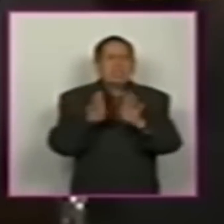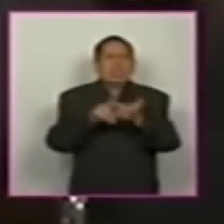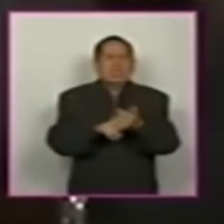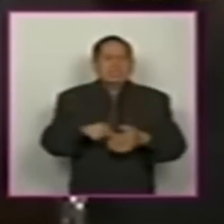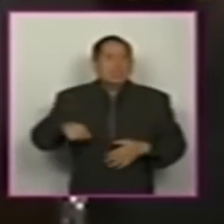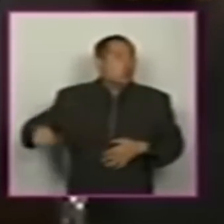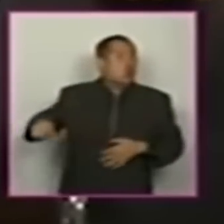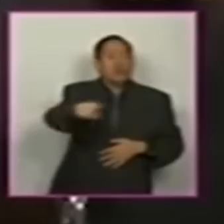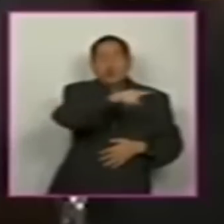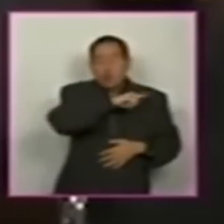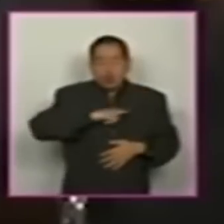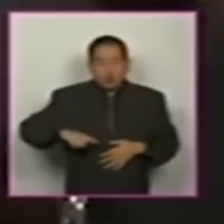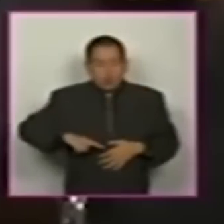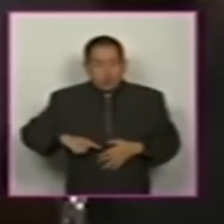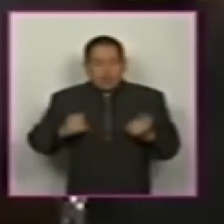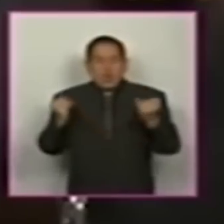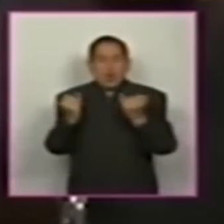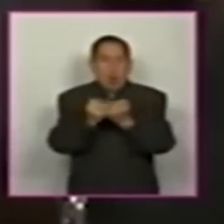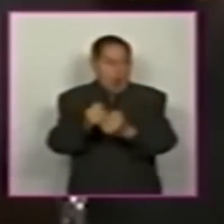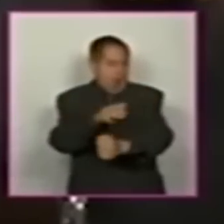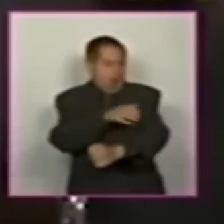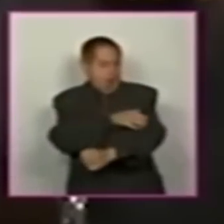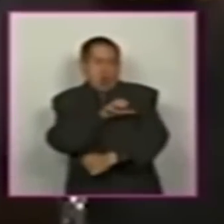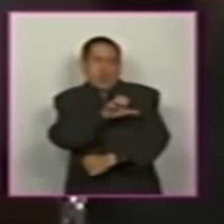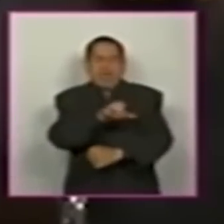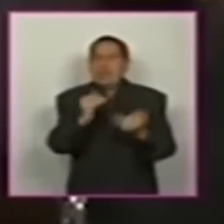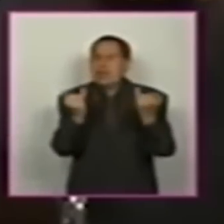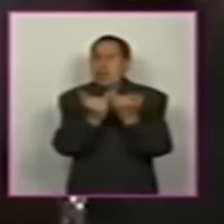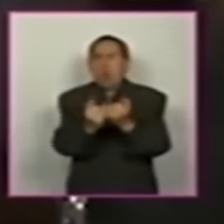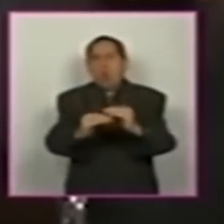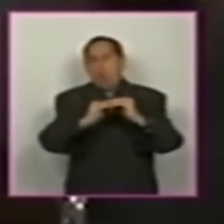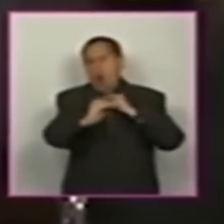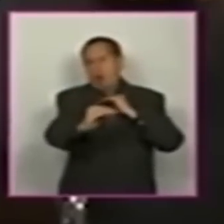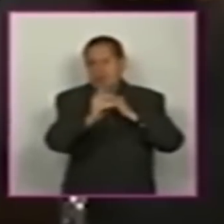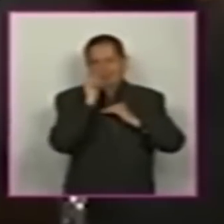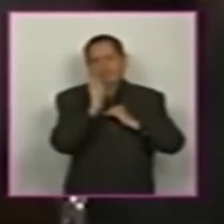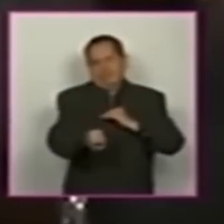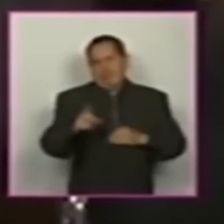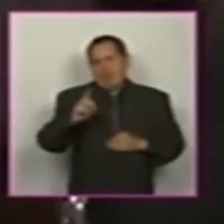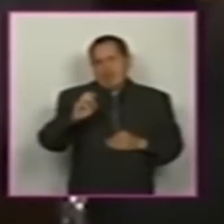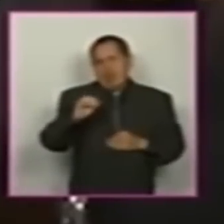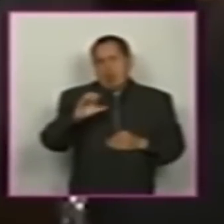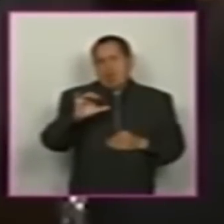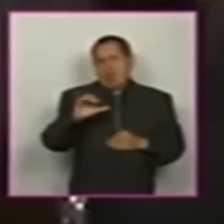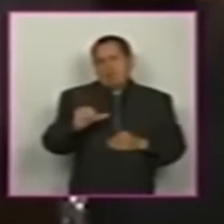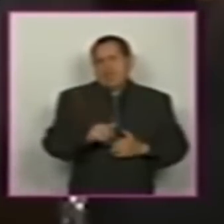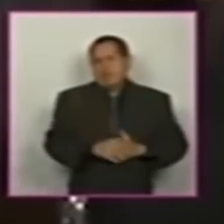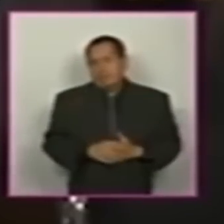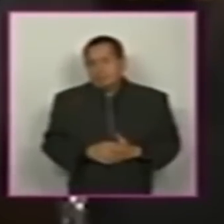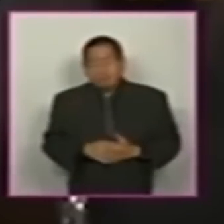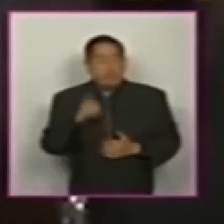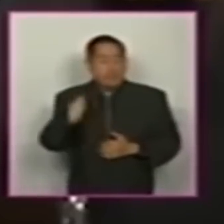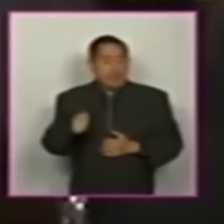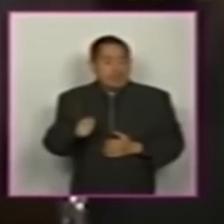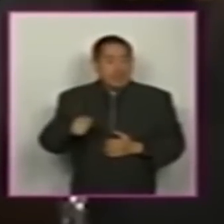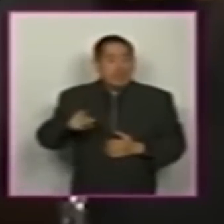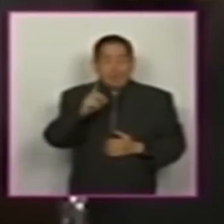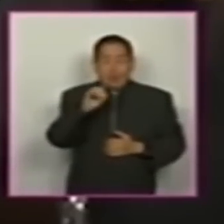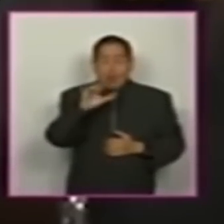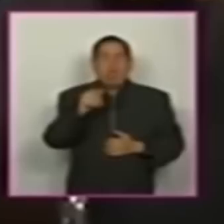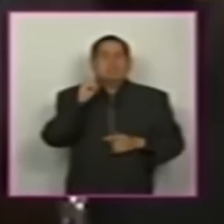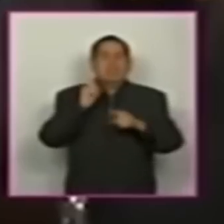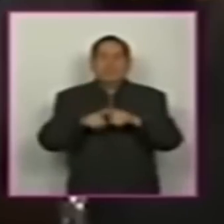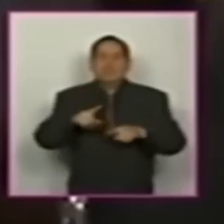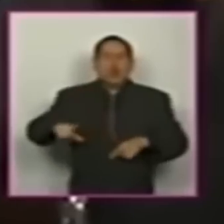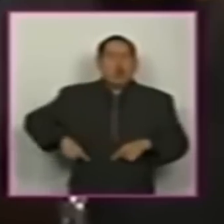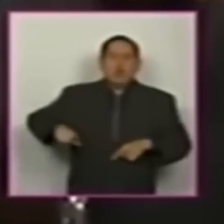perdón, lo sabe, es un tema de la Constitución, pero él lo quiere circunscribir a una notificación del INE. Entonces, para no dar justificaciones y más tiempo a que el